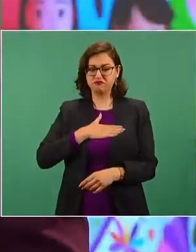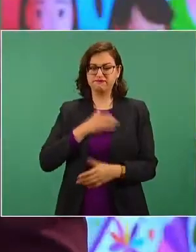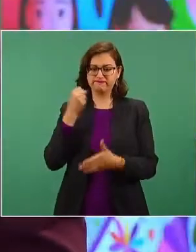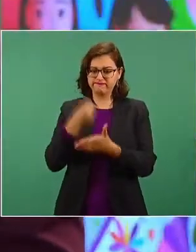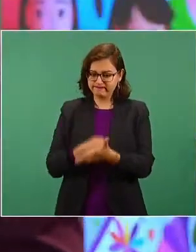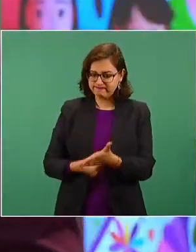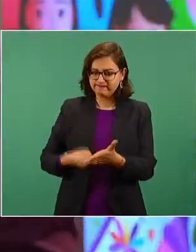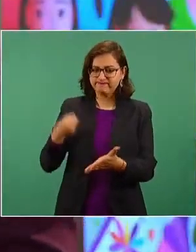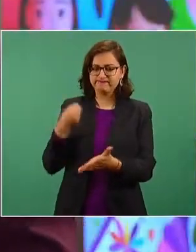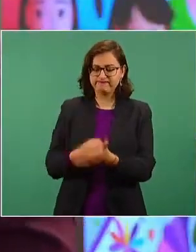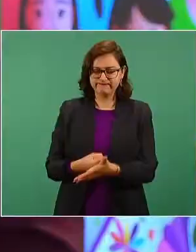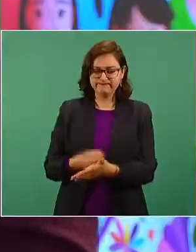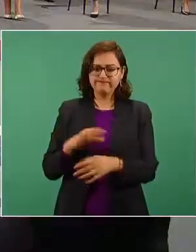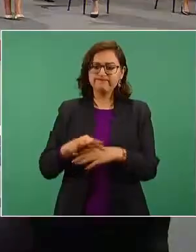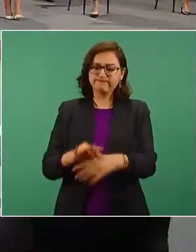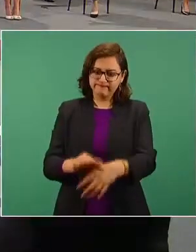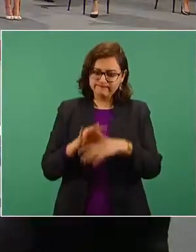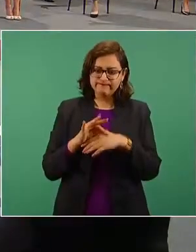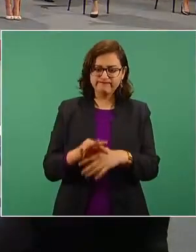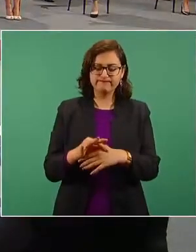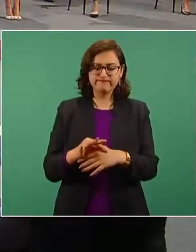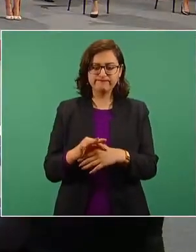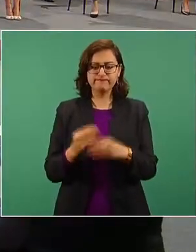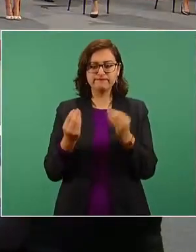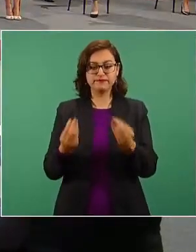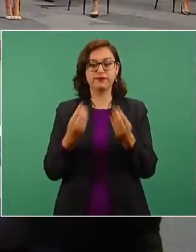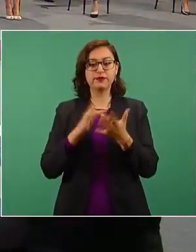más cercana. Muchas gracias.